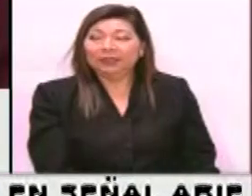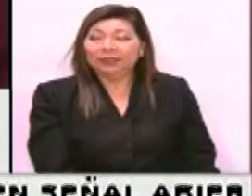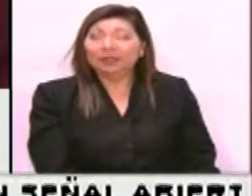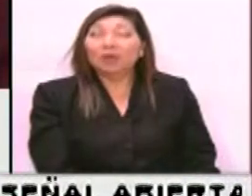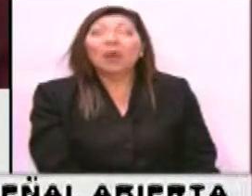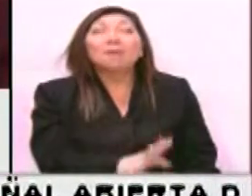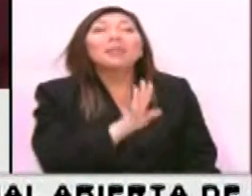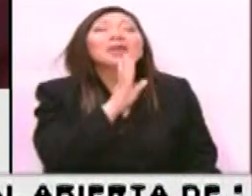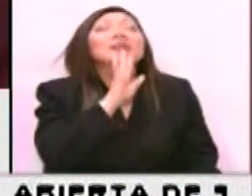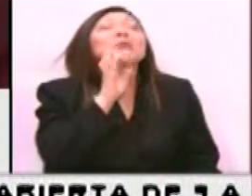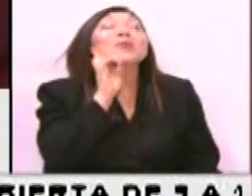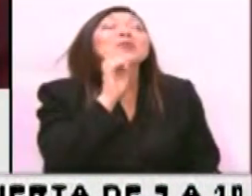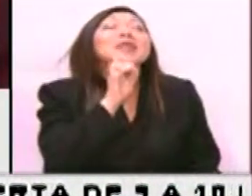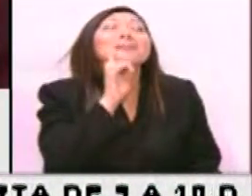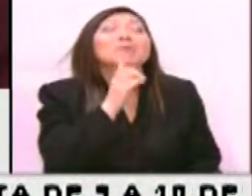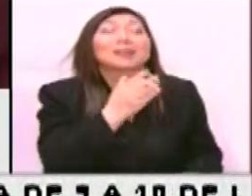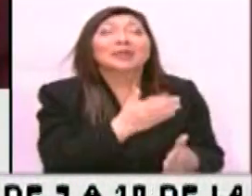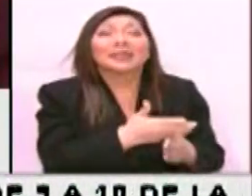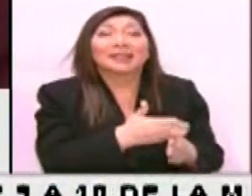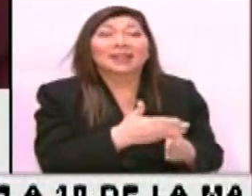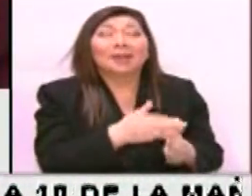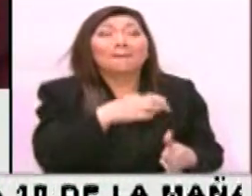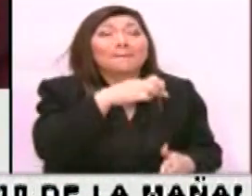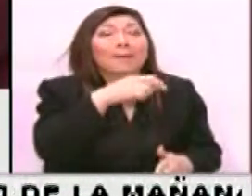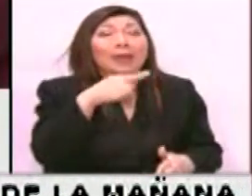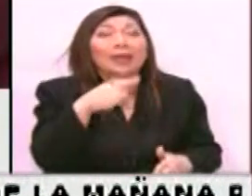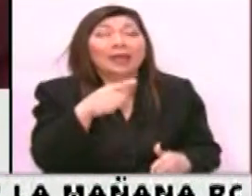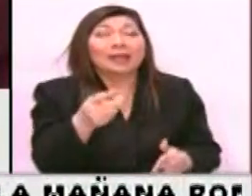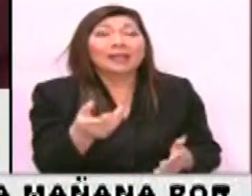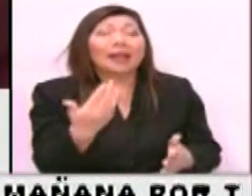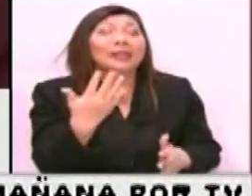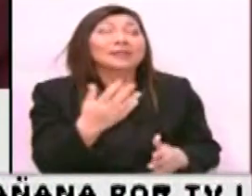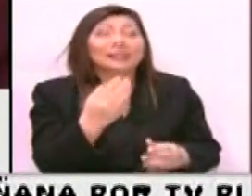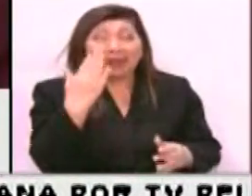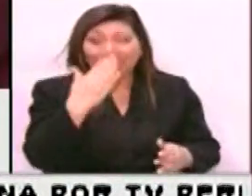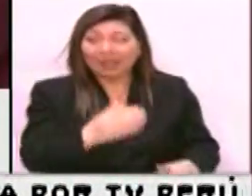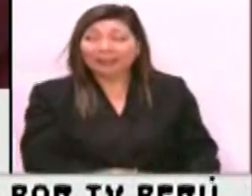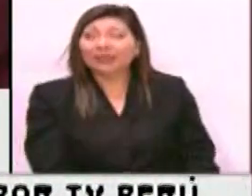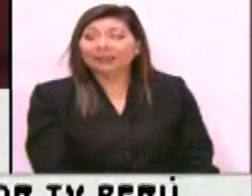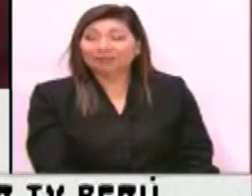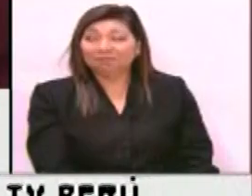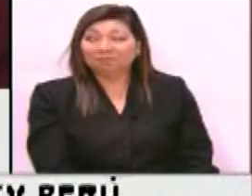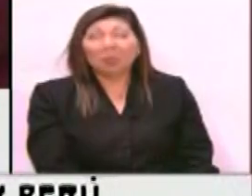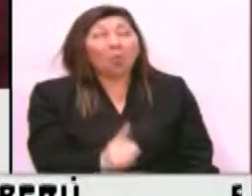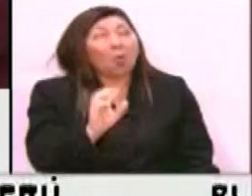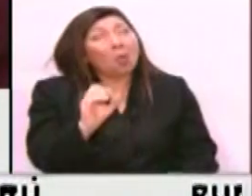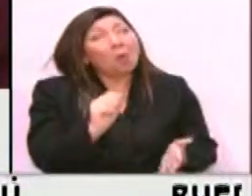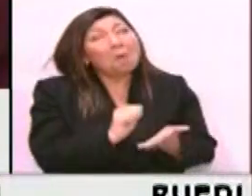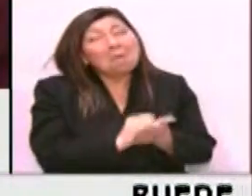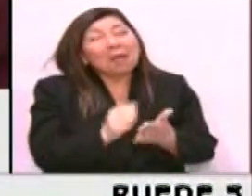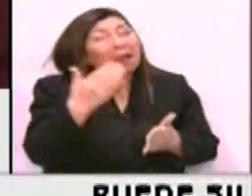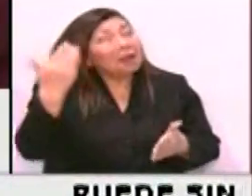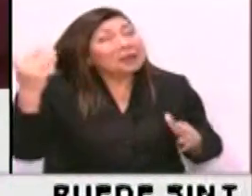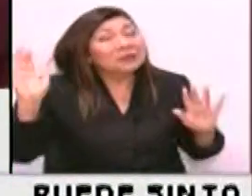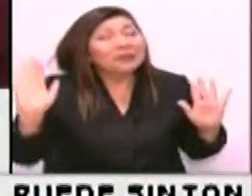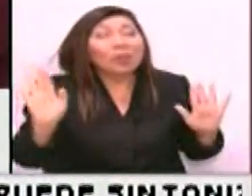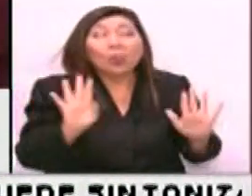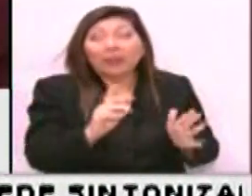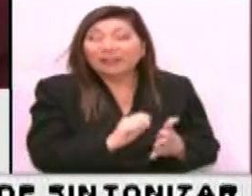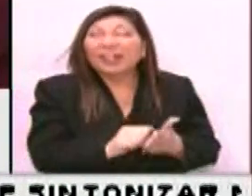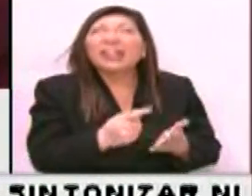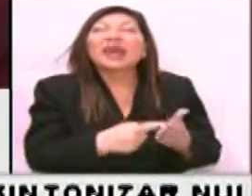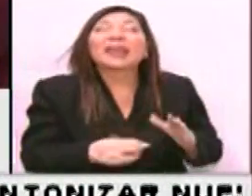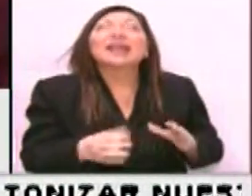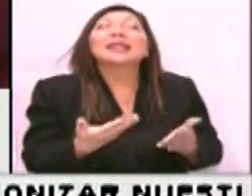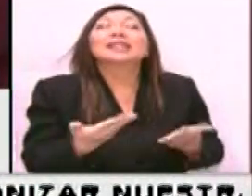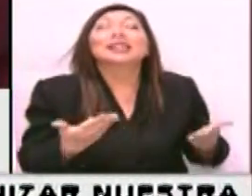una mentira de parte de PPK hace 15 días, o hace un mes, o a lo que fuera. Muy bien. ¿Qué cosa